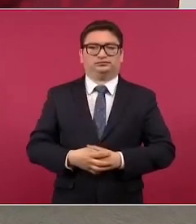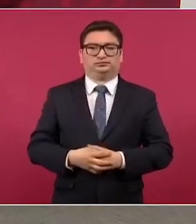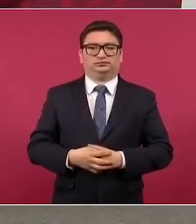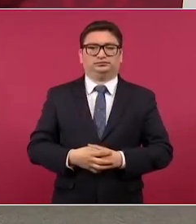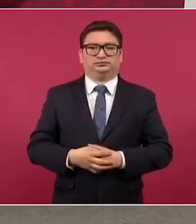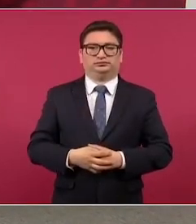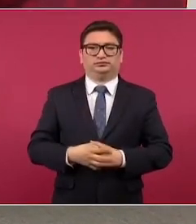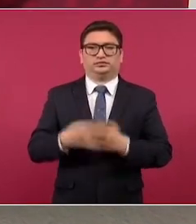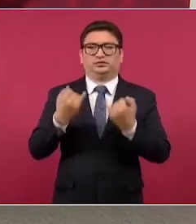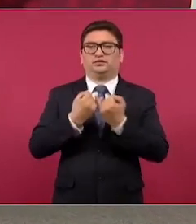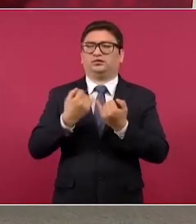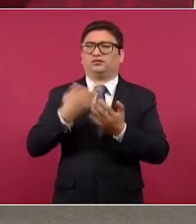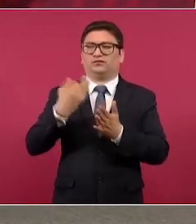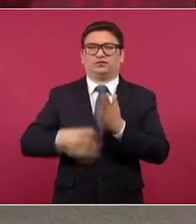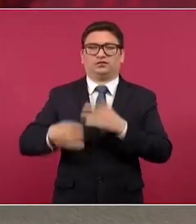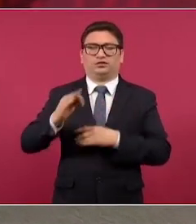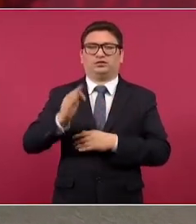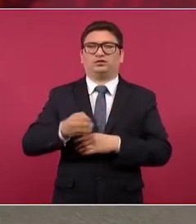Estaba por confirmar